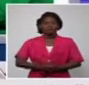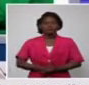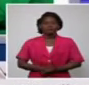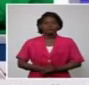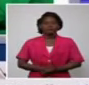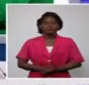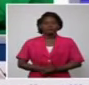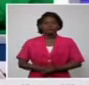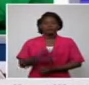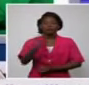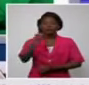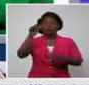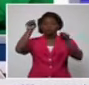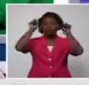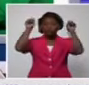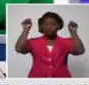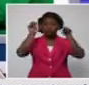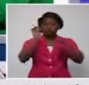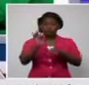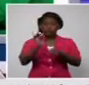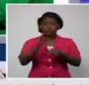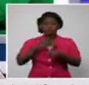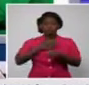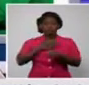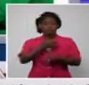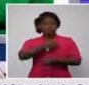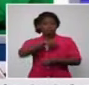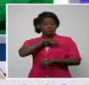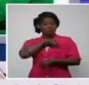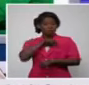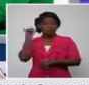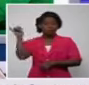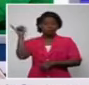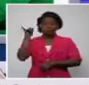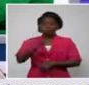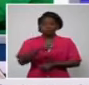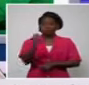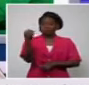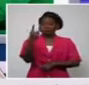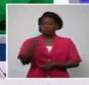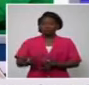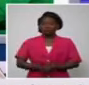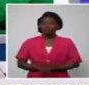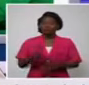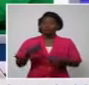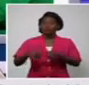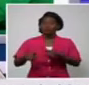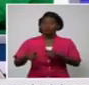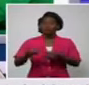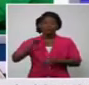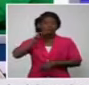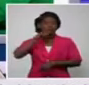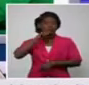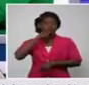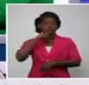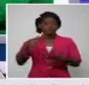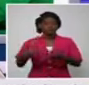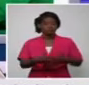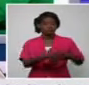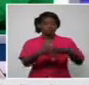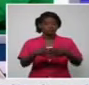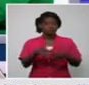holandesa procedente de España, en un caso importado, y una americana, contacto de un caso